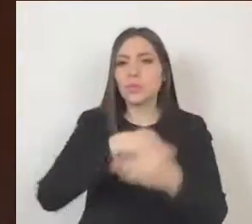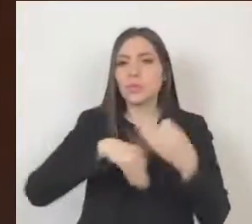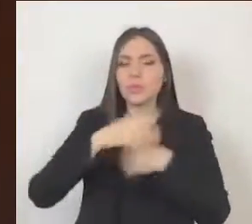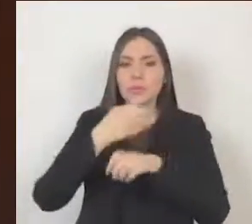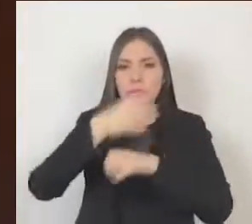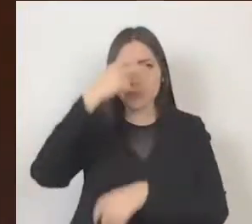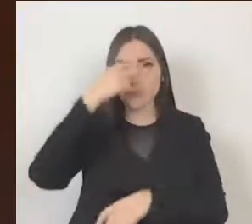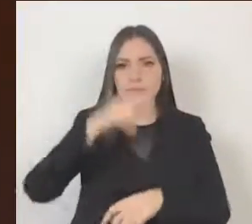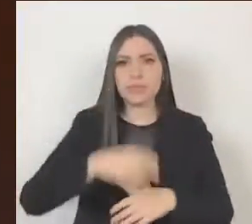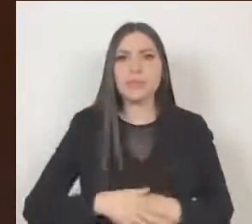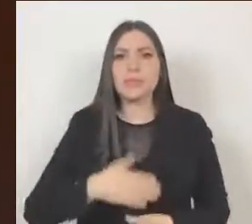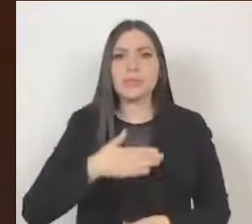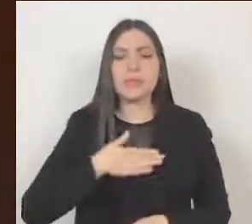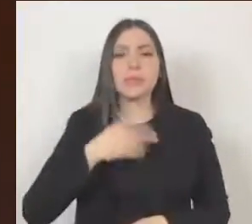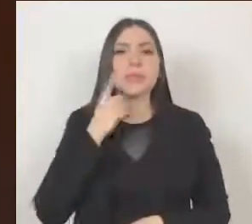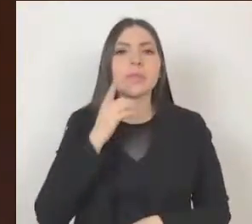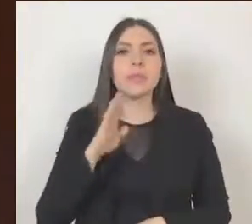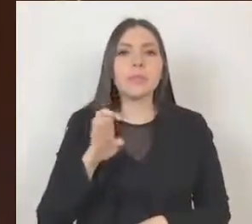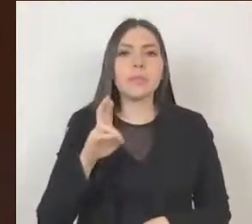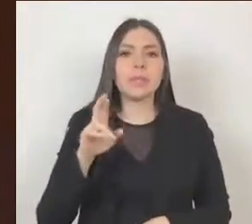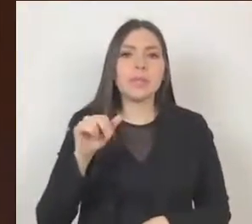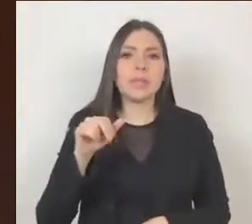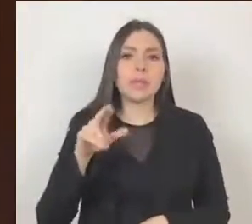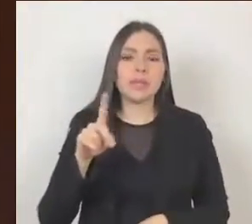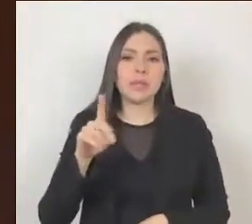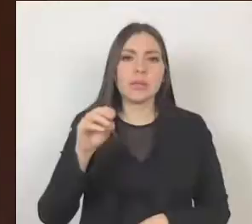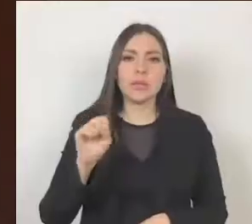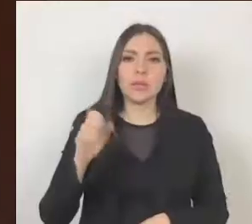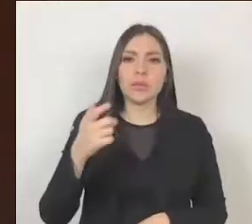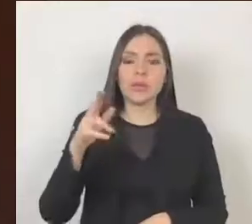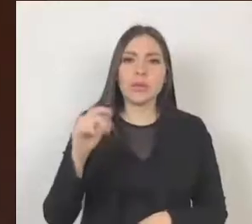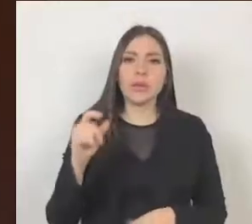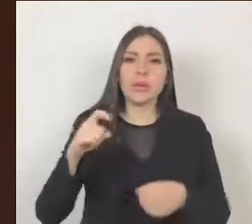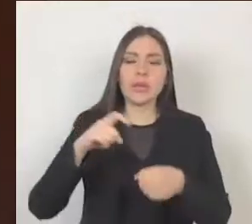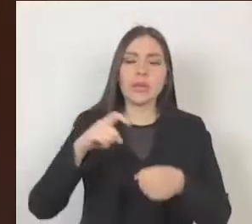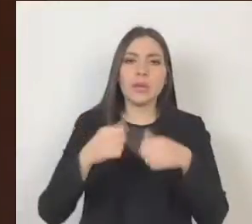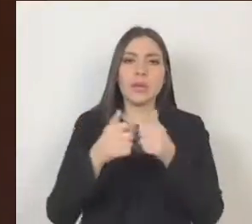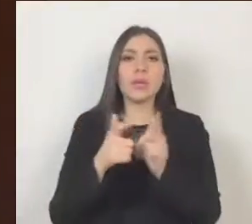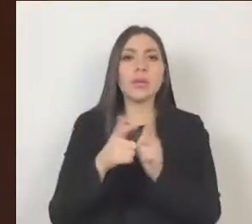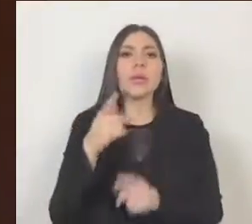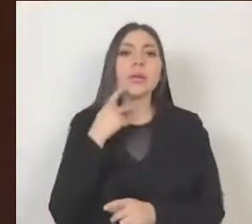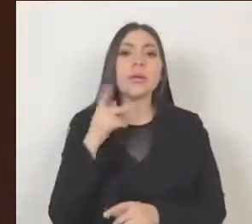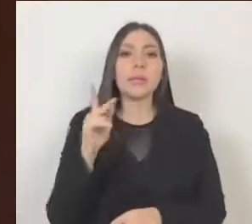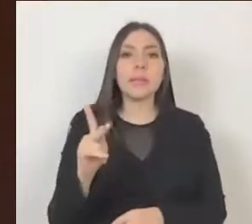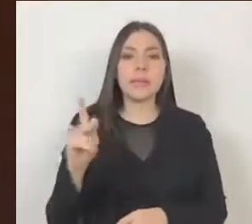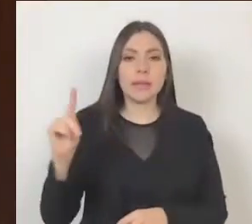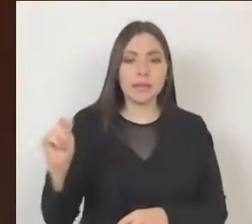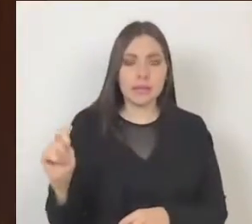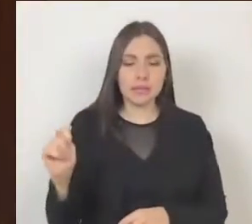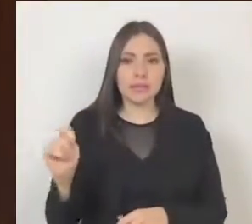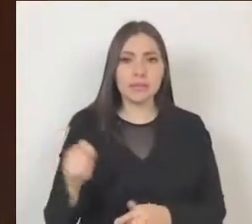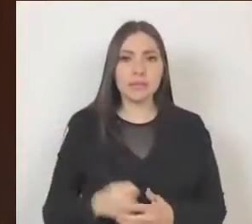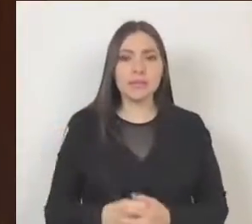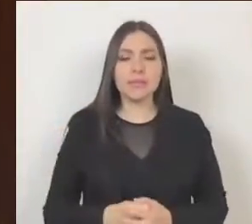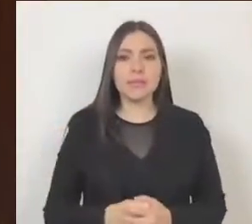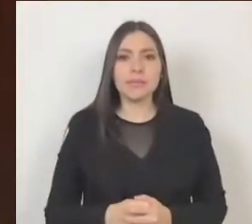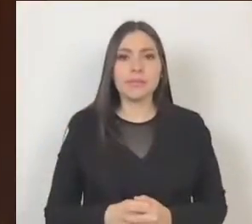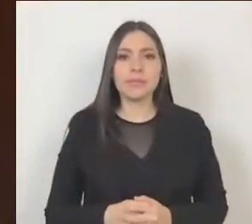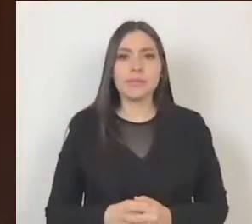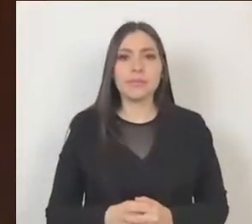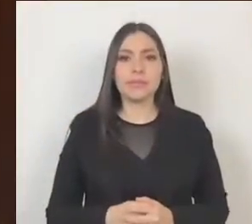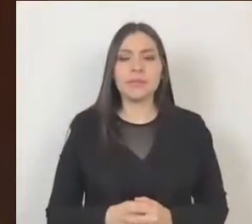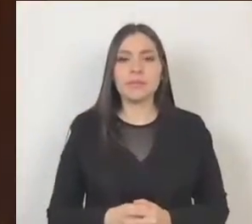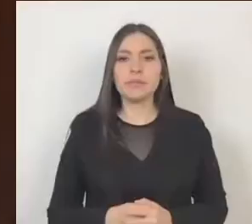Bernardo Segura Rivera, integrante del Grupo Parlamentario del Partido del Trabajo, en ejercicio de las facultades que me confieren